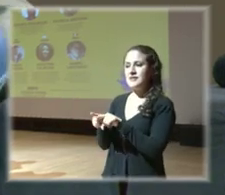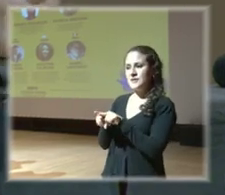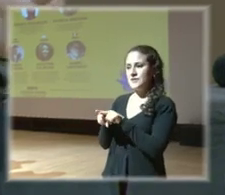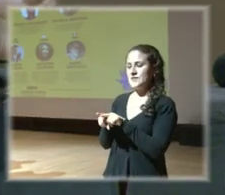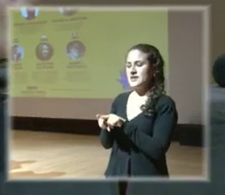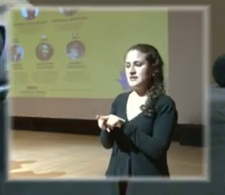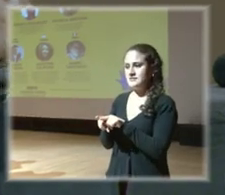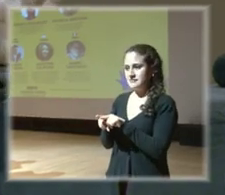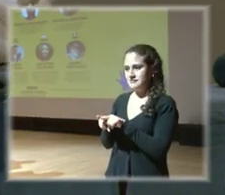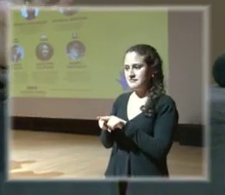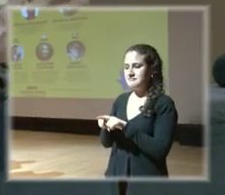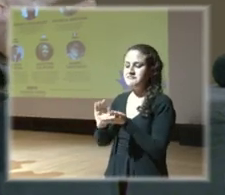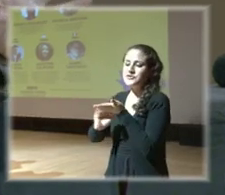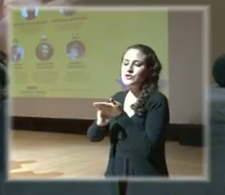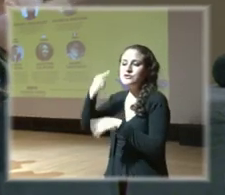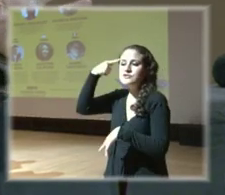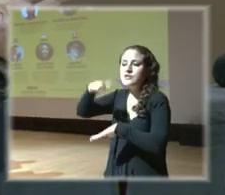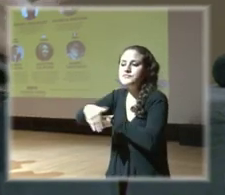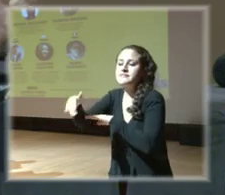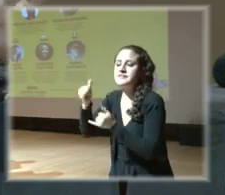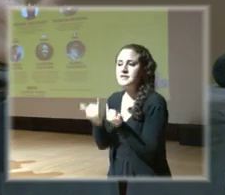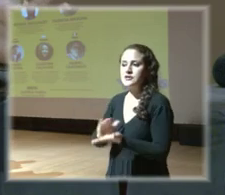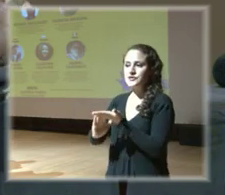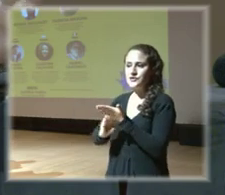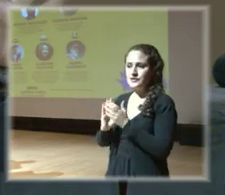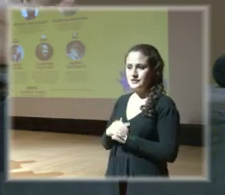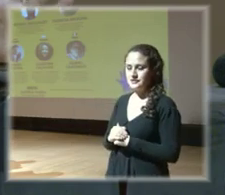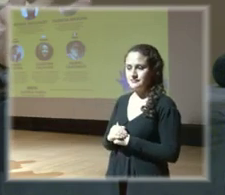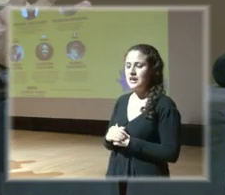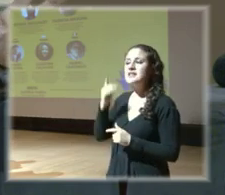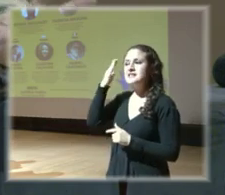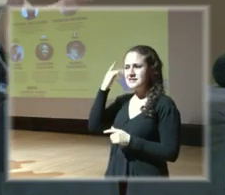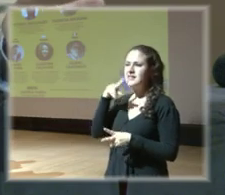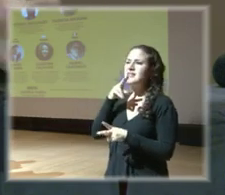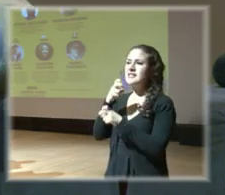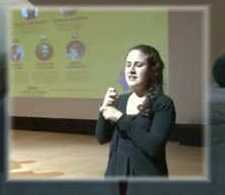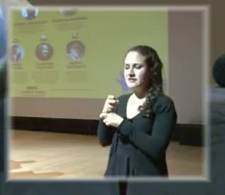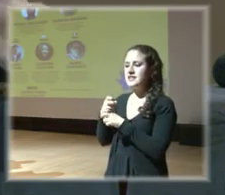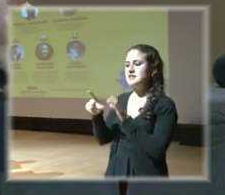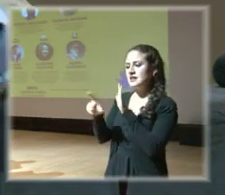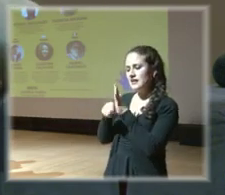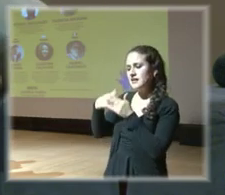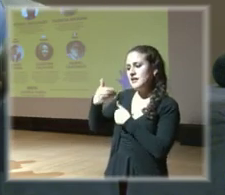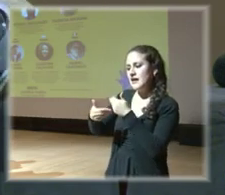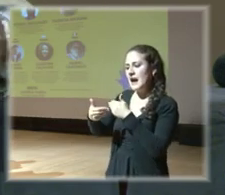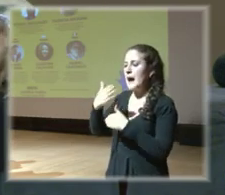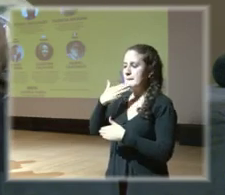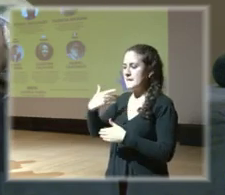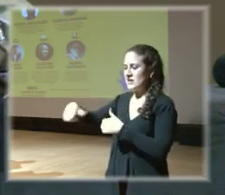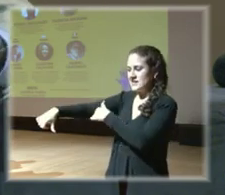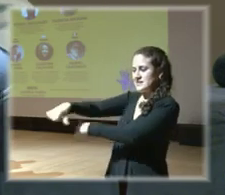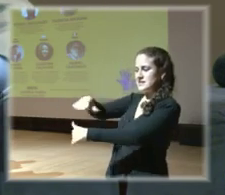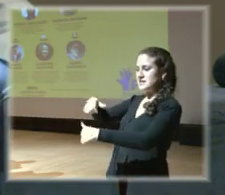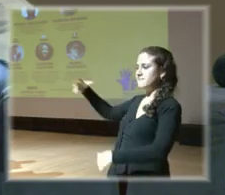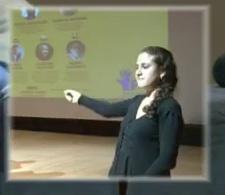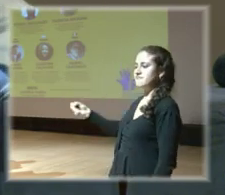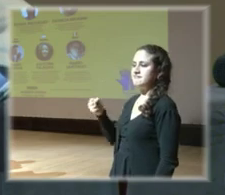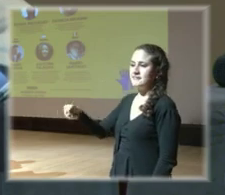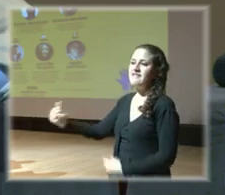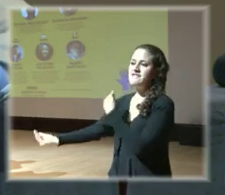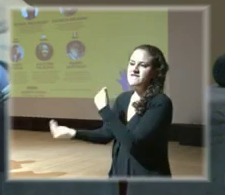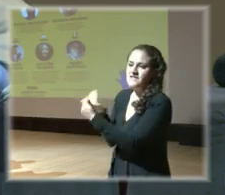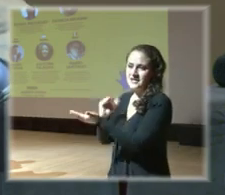donde lo más fácil era, pues bueno, mira, ante la complejidad, mejor lo descontamos y que otra persona